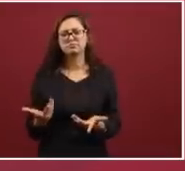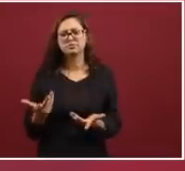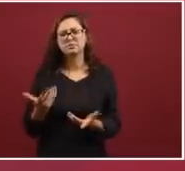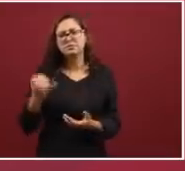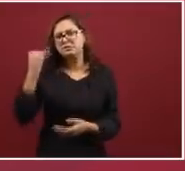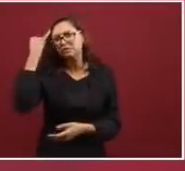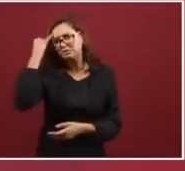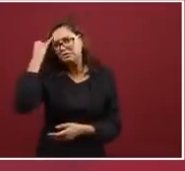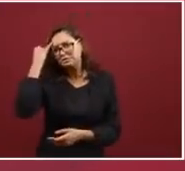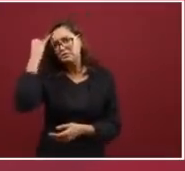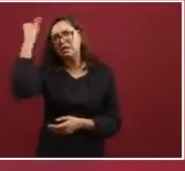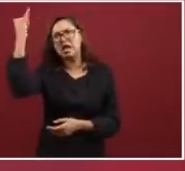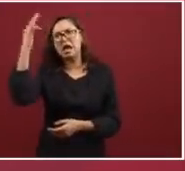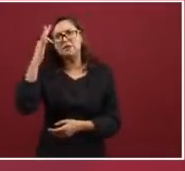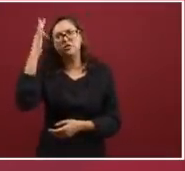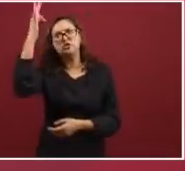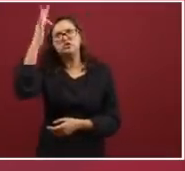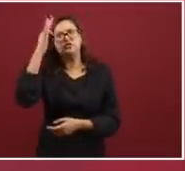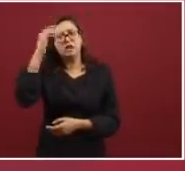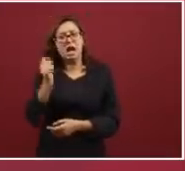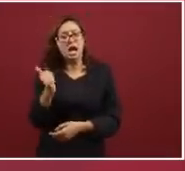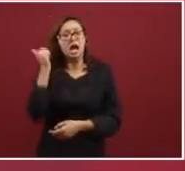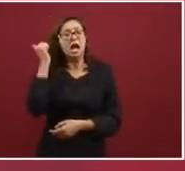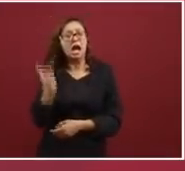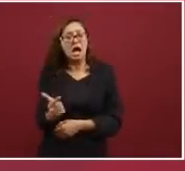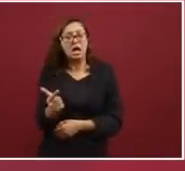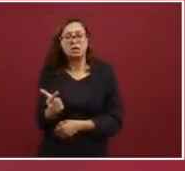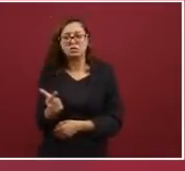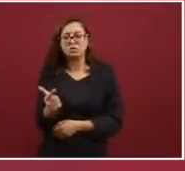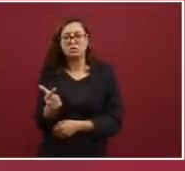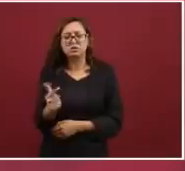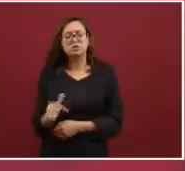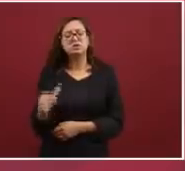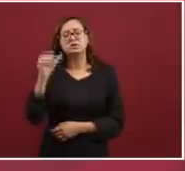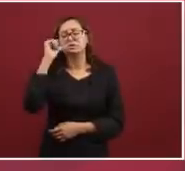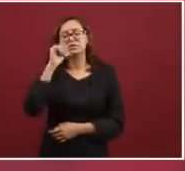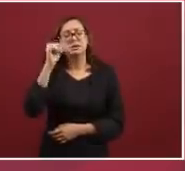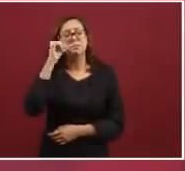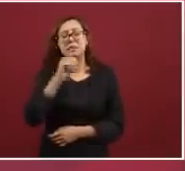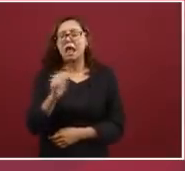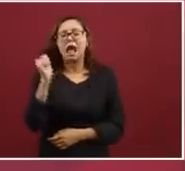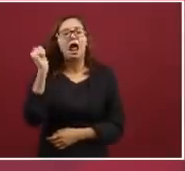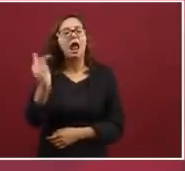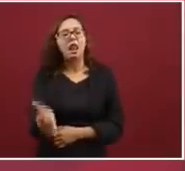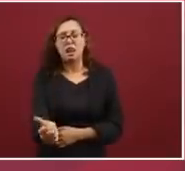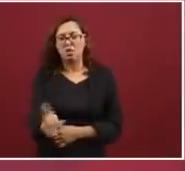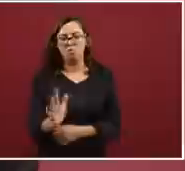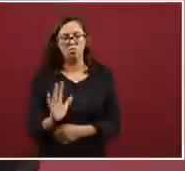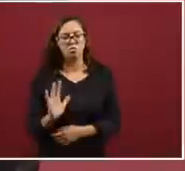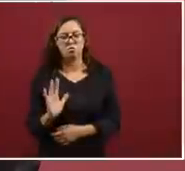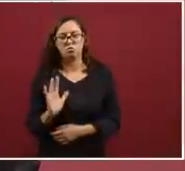filosofía, por un ideal. Siempre se pone por delante algo.